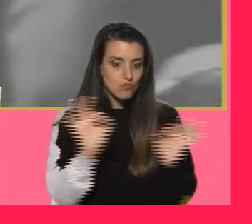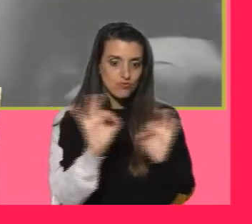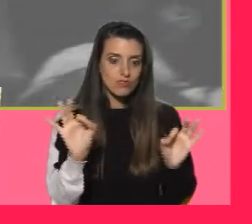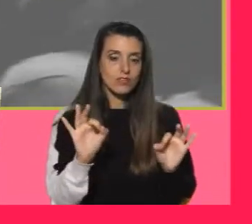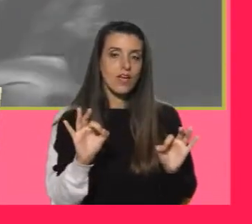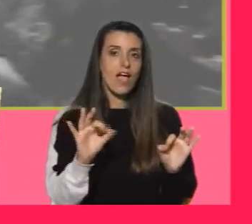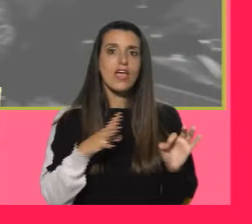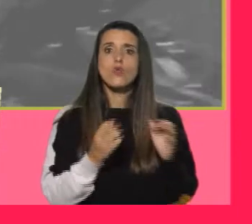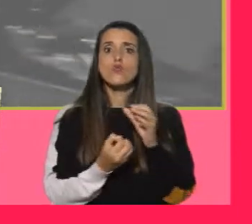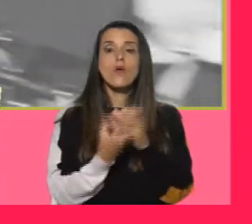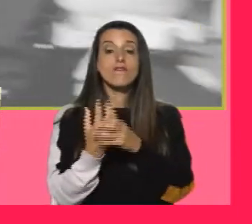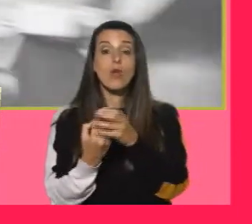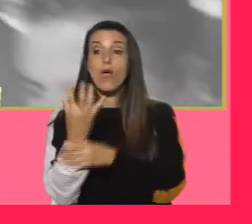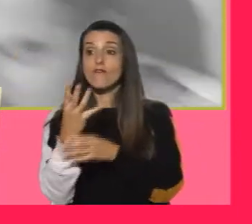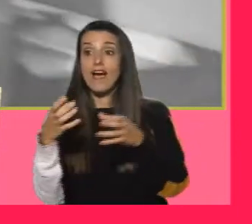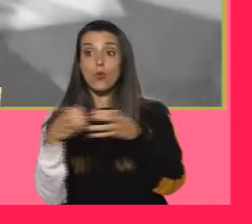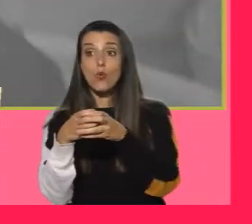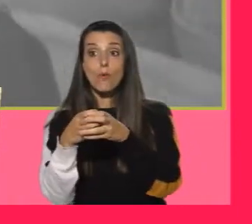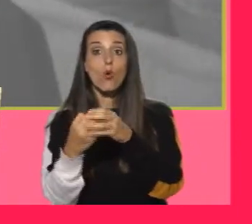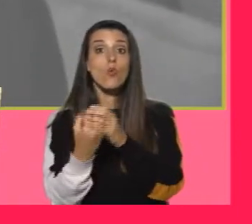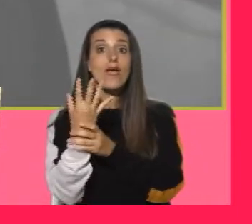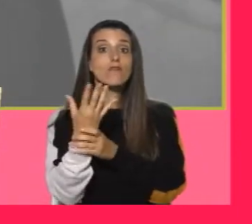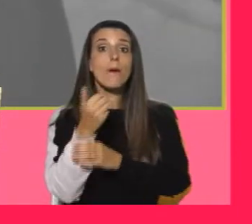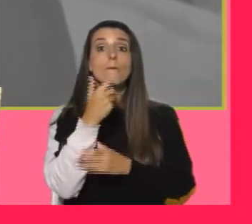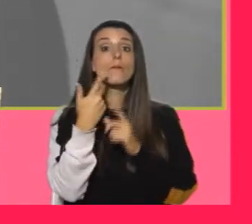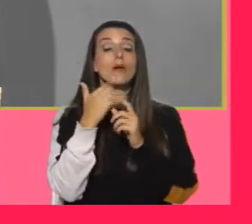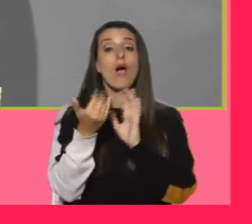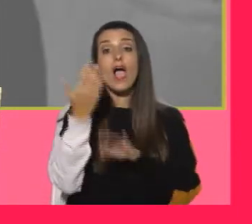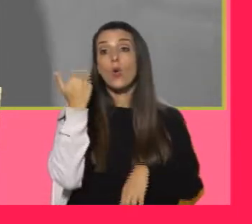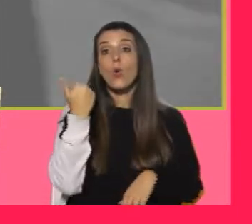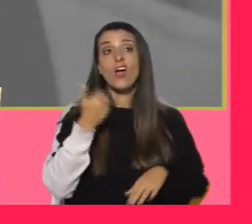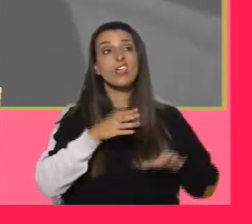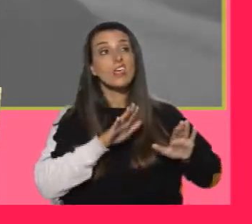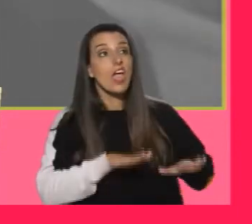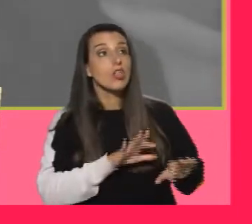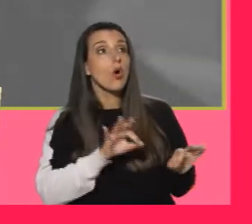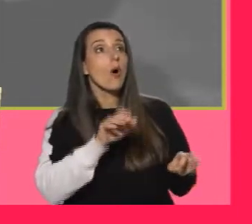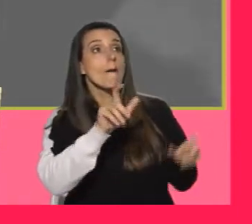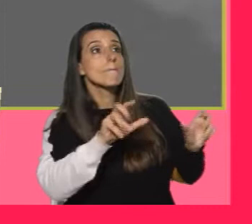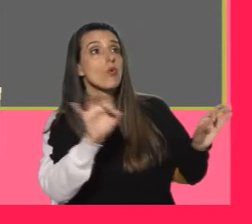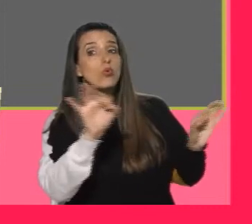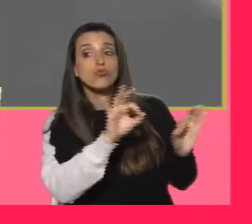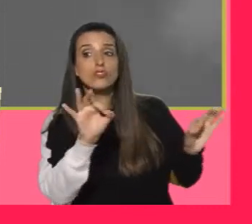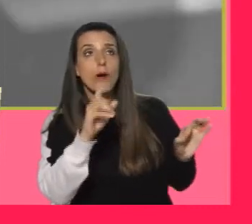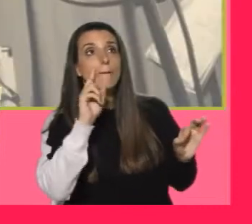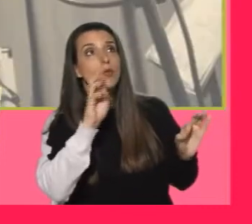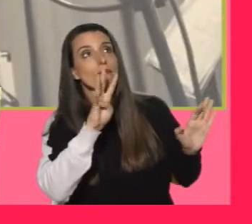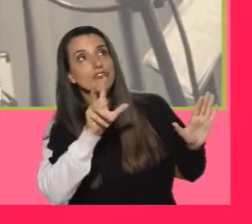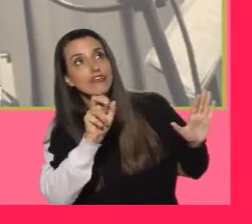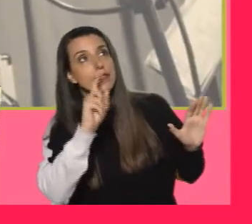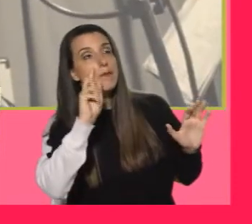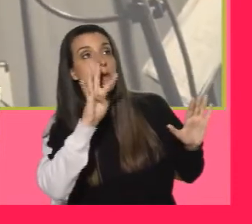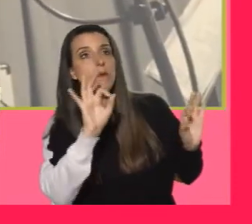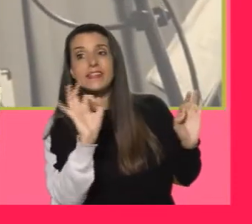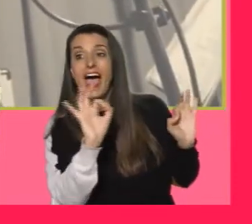suspiro bandas nuevos por todos lados e incluso bandas que estaban inactivas o músicos de repente de los 80 a los 90 que estaban sin tocar